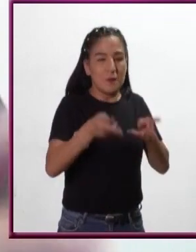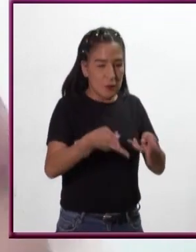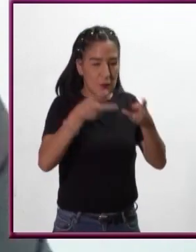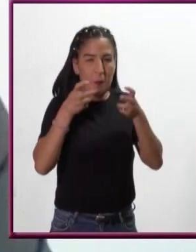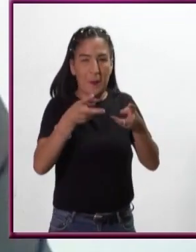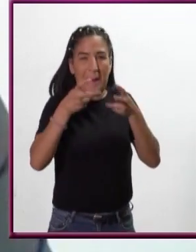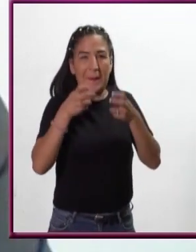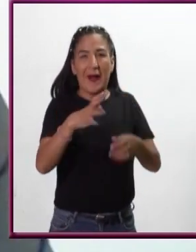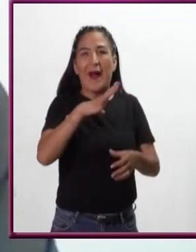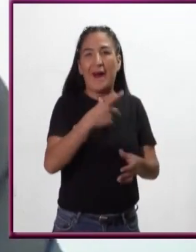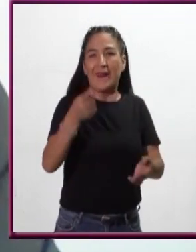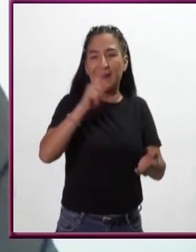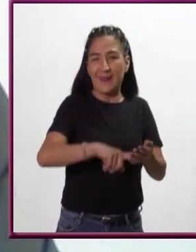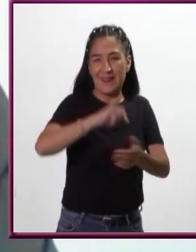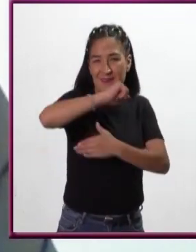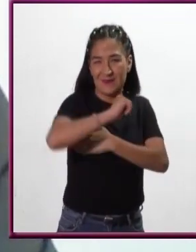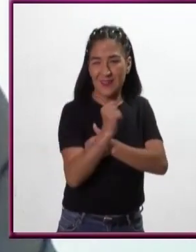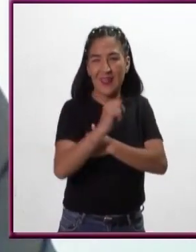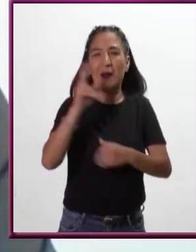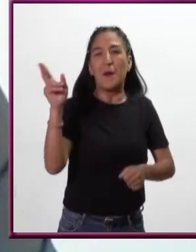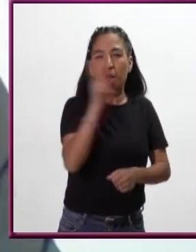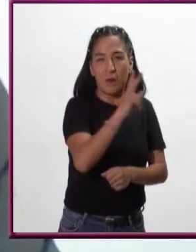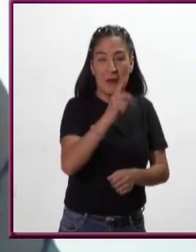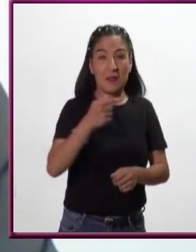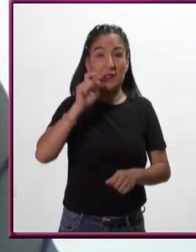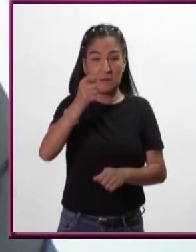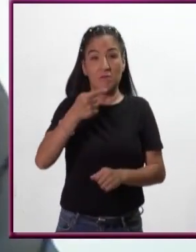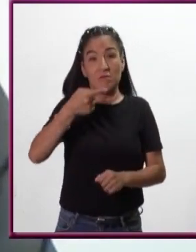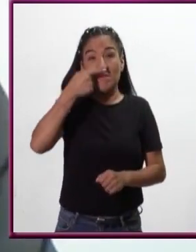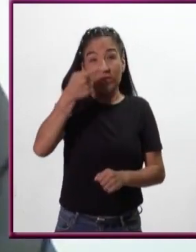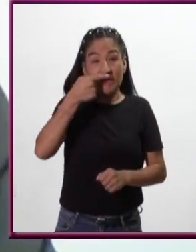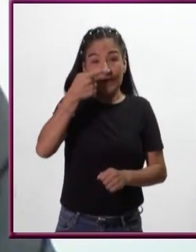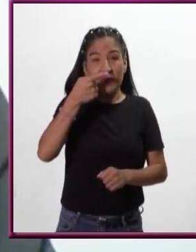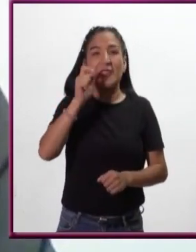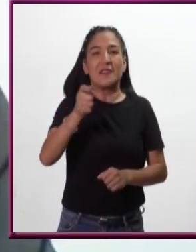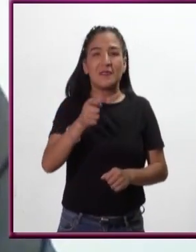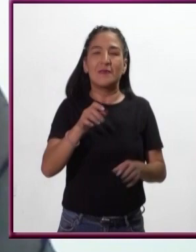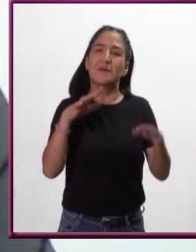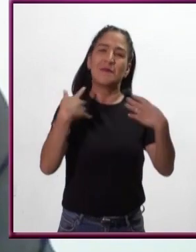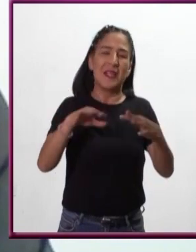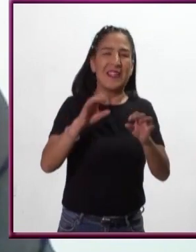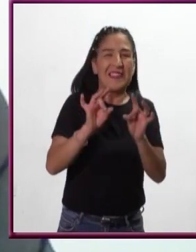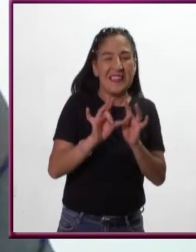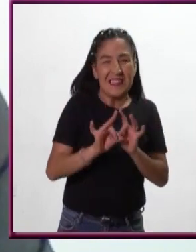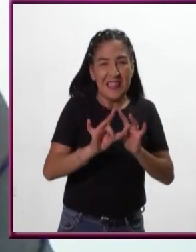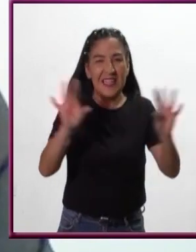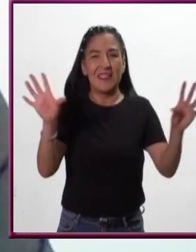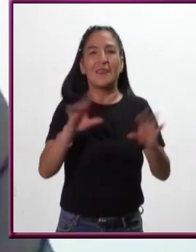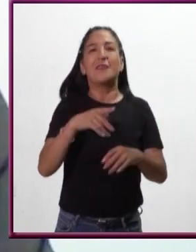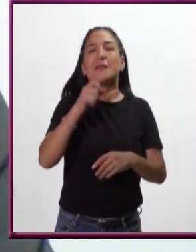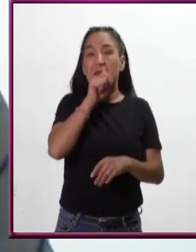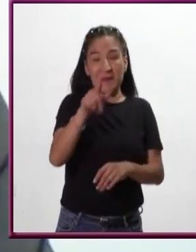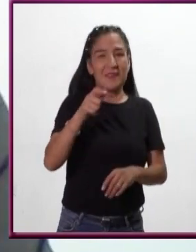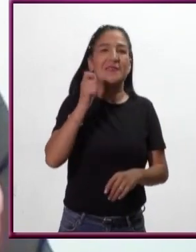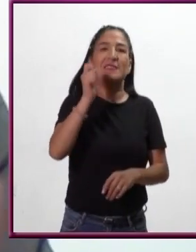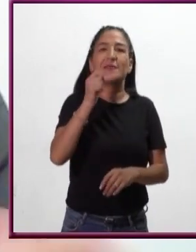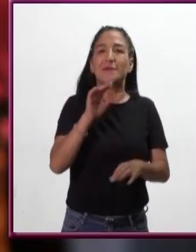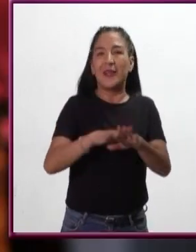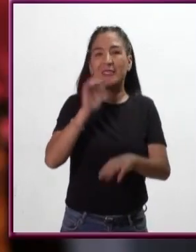en cierto volumen de aire. El sentido del olfato es un sentido súper delicado, súper exquisito